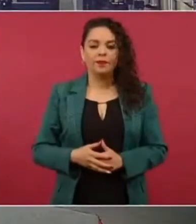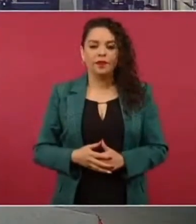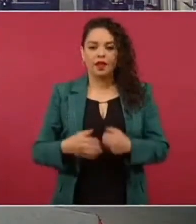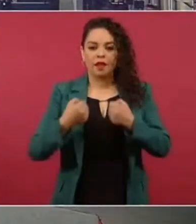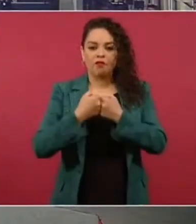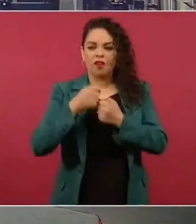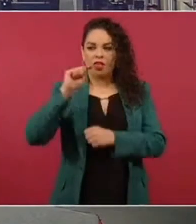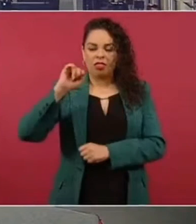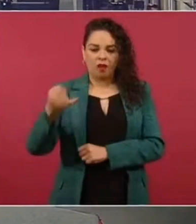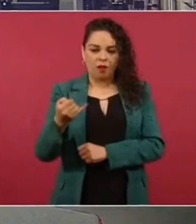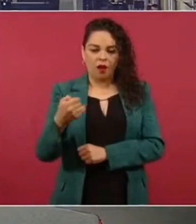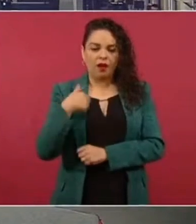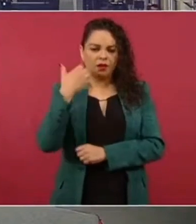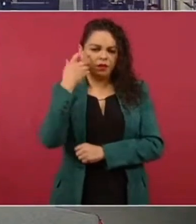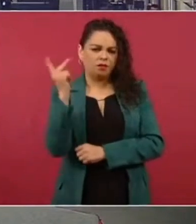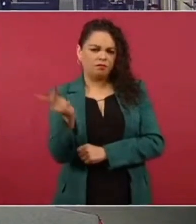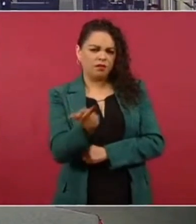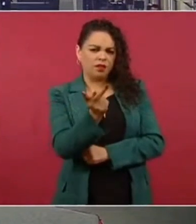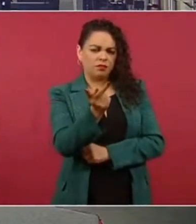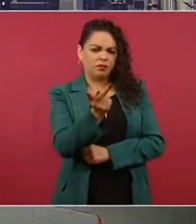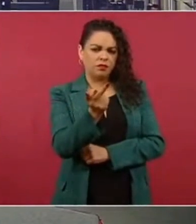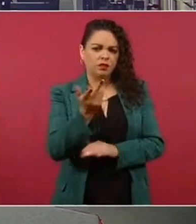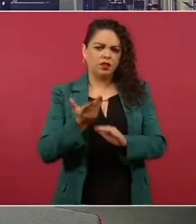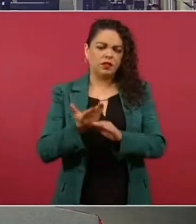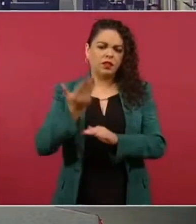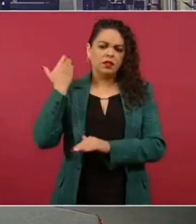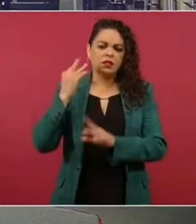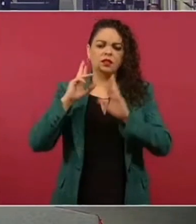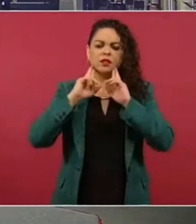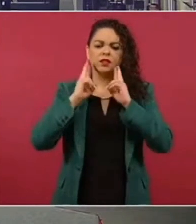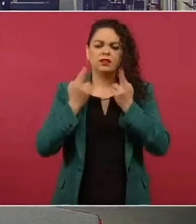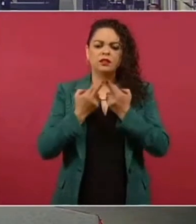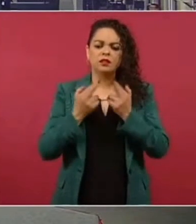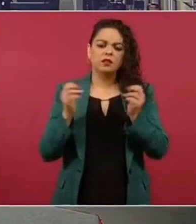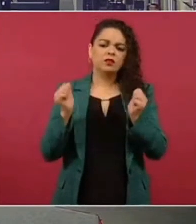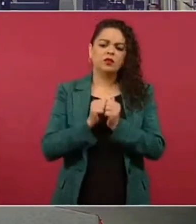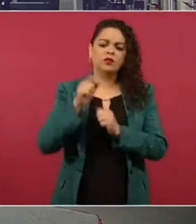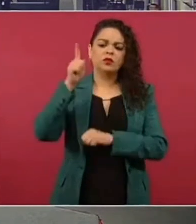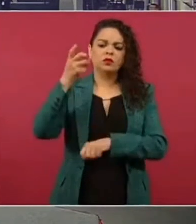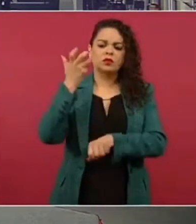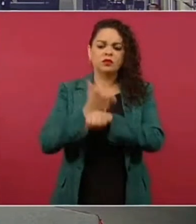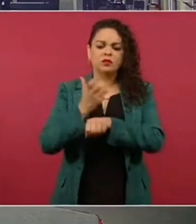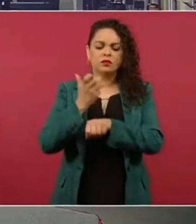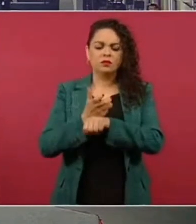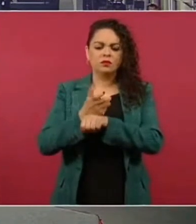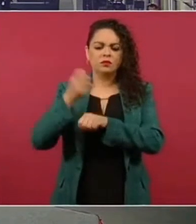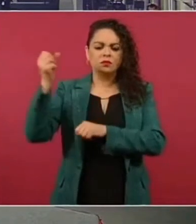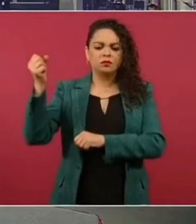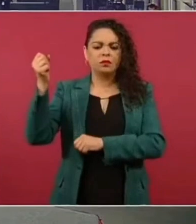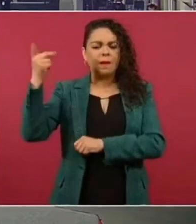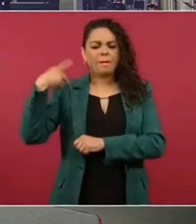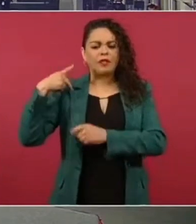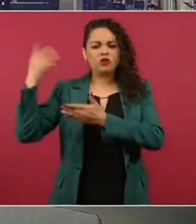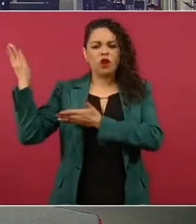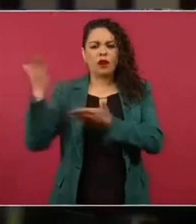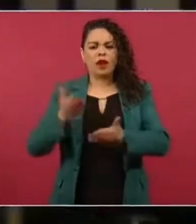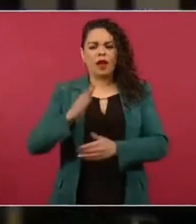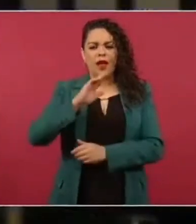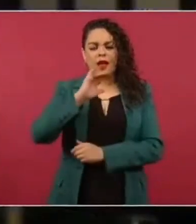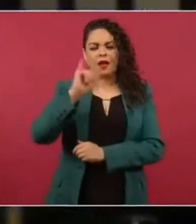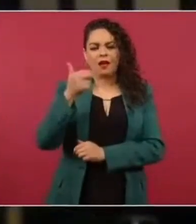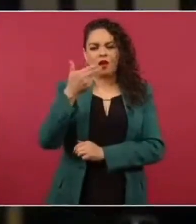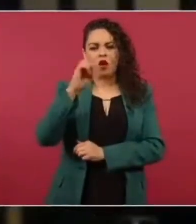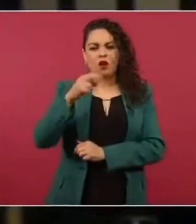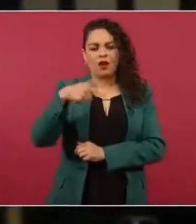Preguntarle, presidente, en la reunión que tuvo con el enviado del clima de Estados Unidos, John Kerry, si hablaron del plan Sonora y pues si fue así, ¿qué es lo